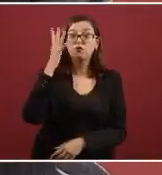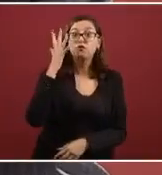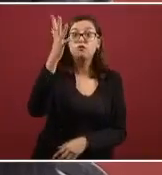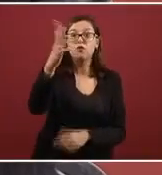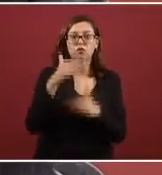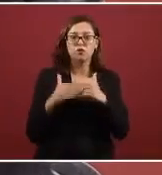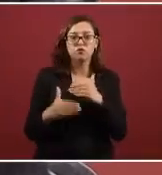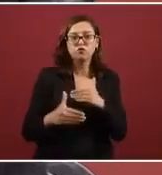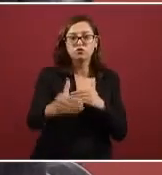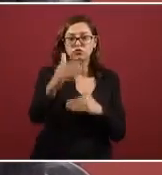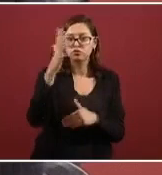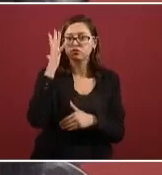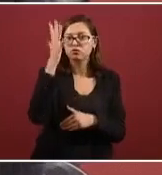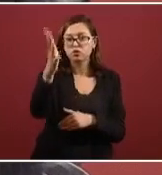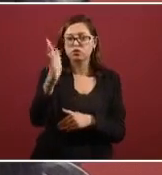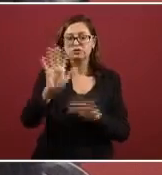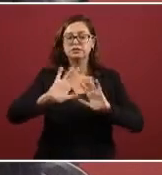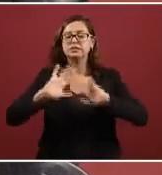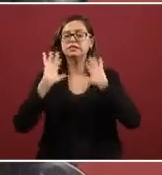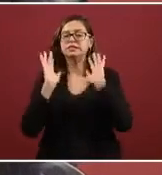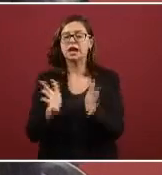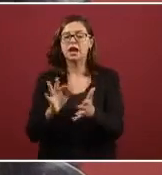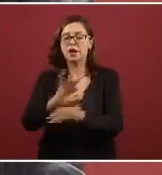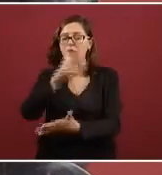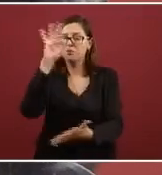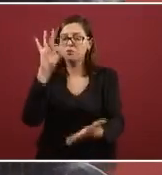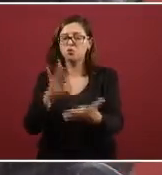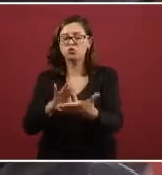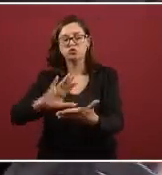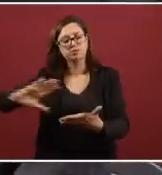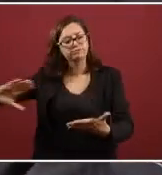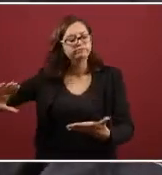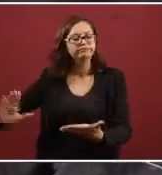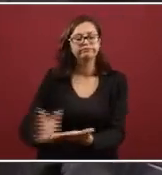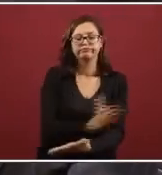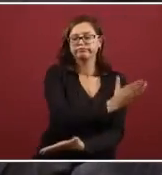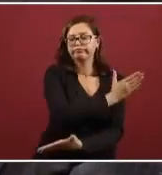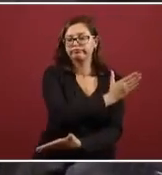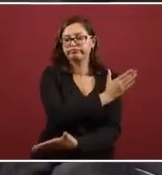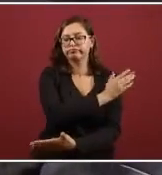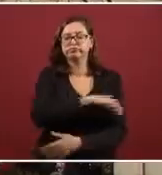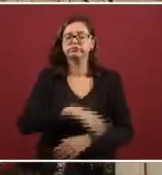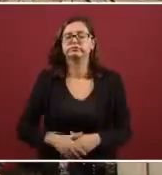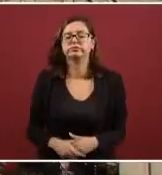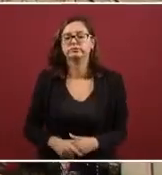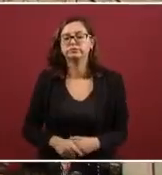que pongamos un punto final a la